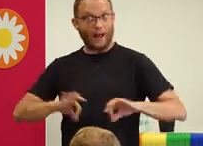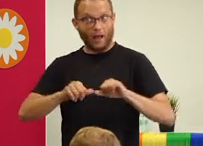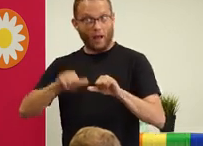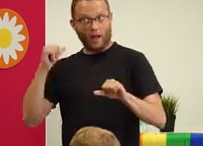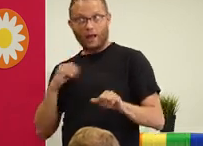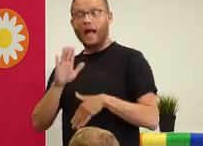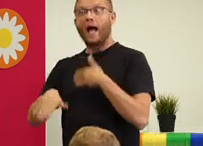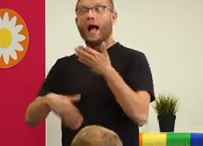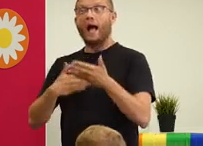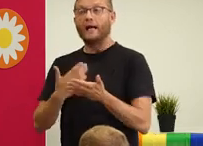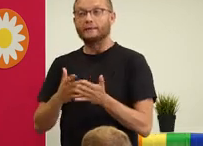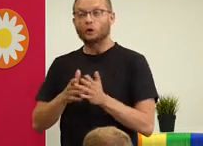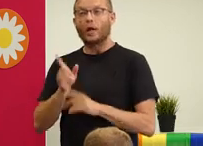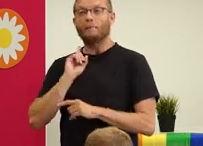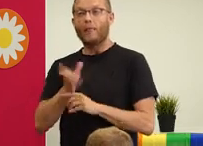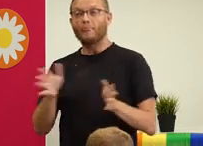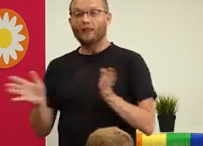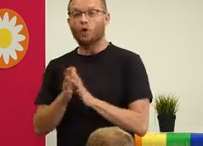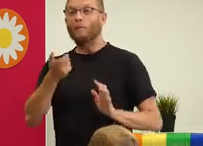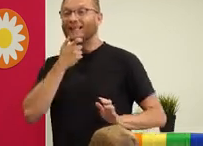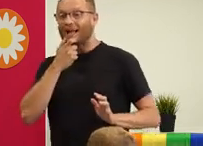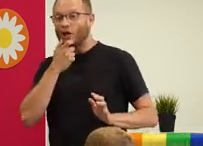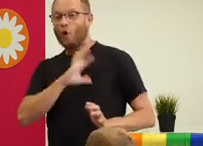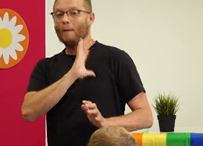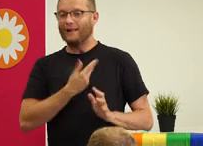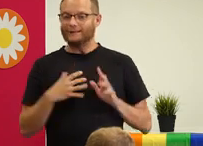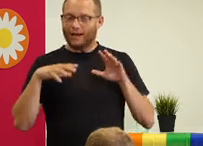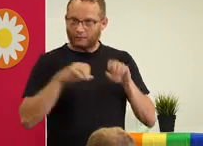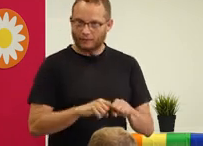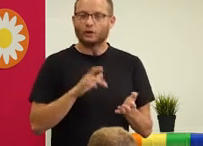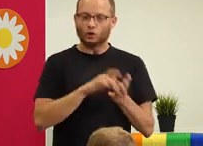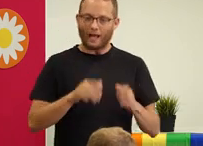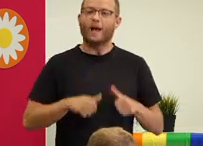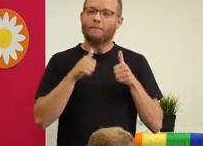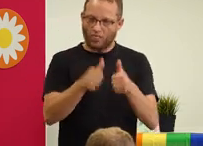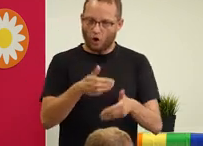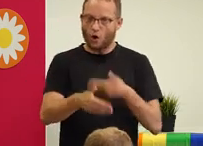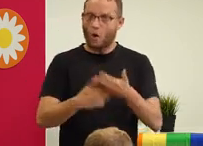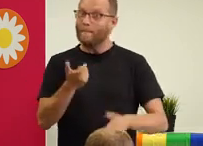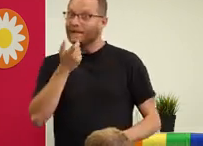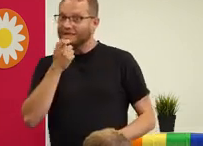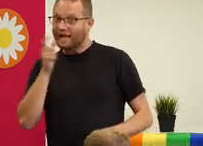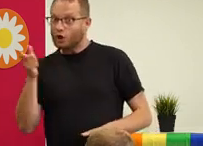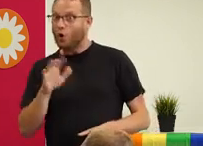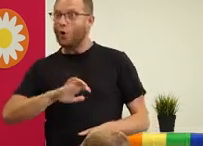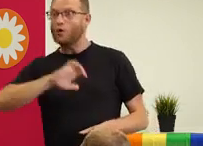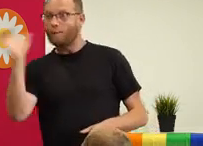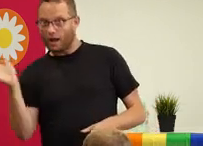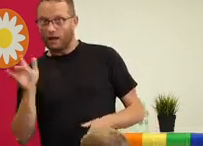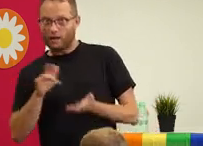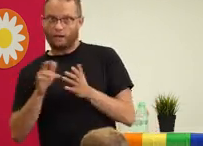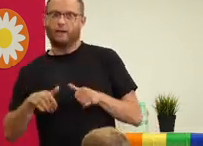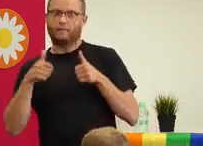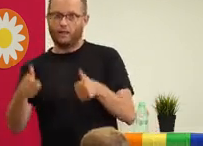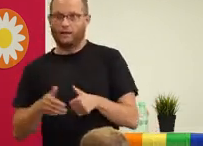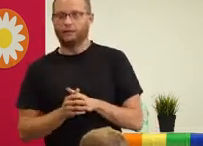era hasta el mandato británico en Palestina, que se criminalizó. Británico, europeo.